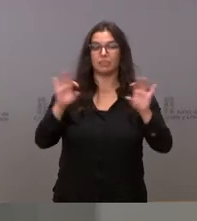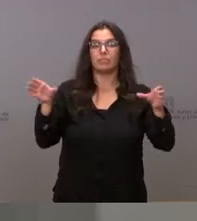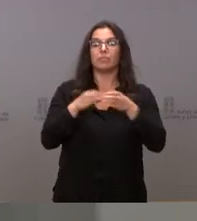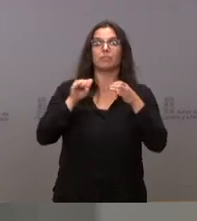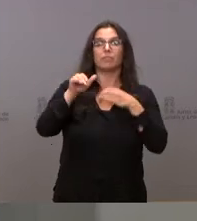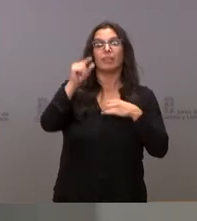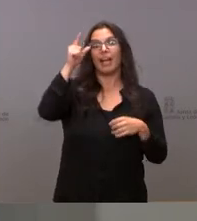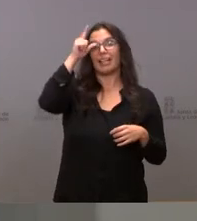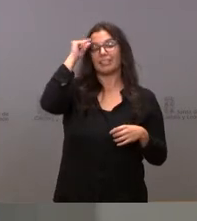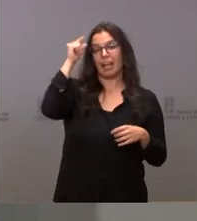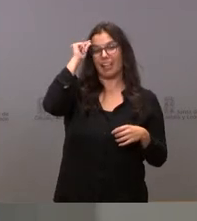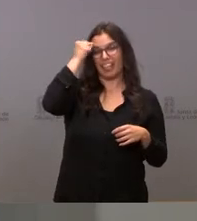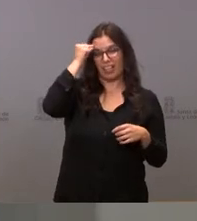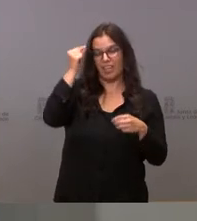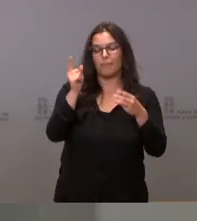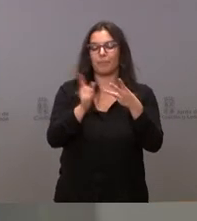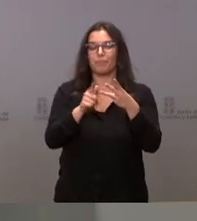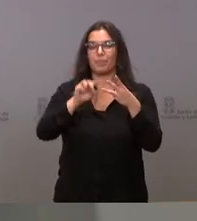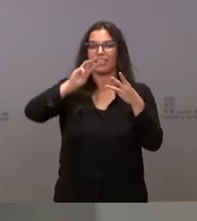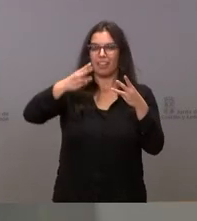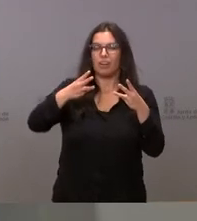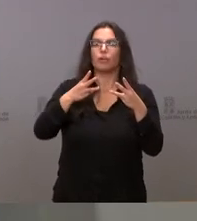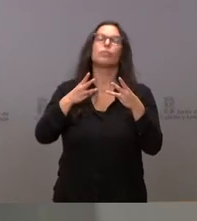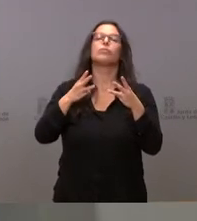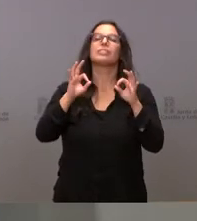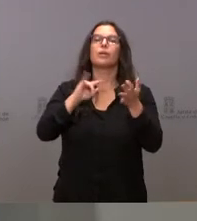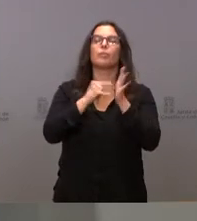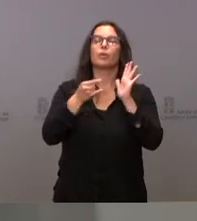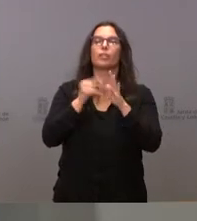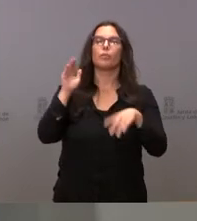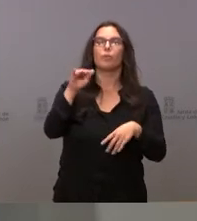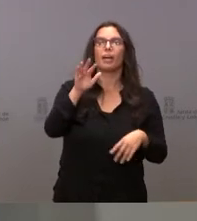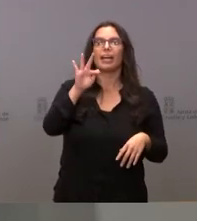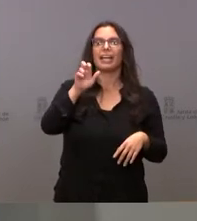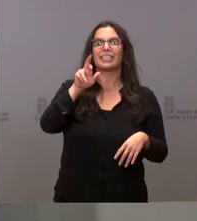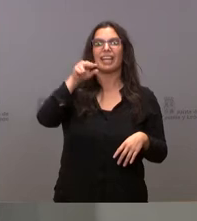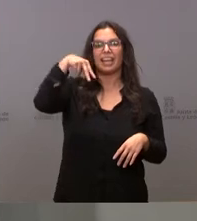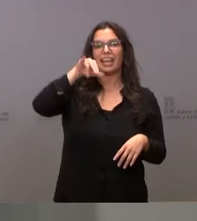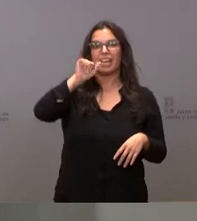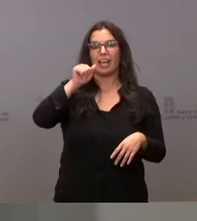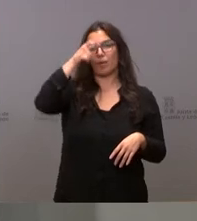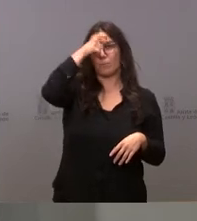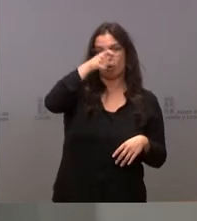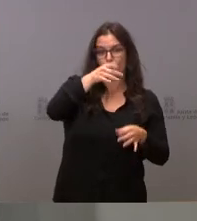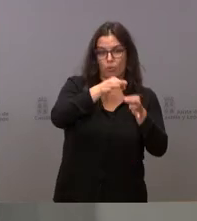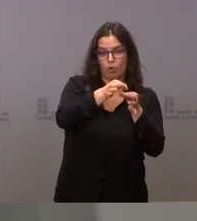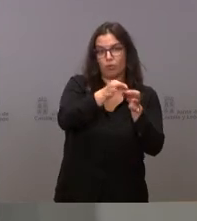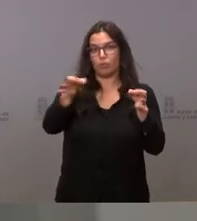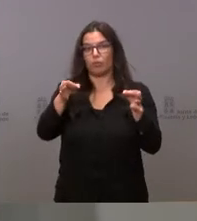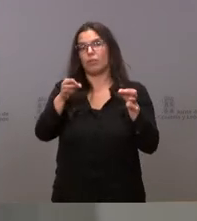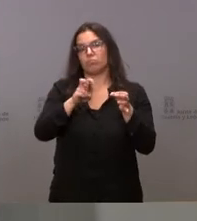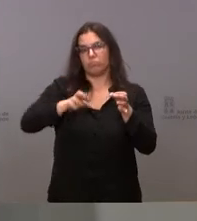Saldaña y otros. Y el tercero, el proyecto de los montes de la Pernía, en los términos municipales de la Pernía y